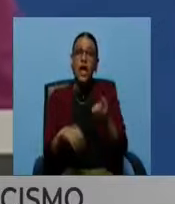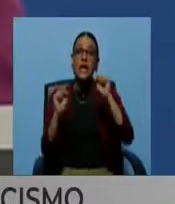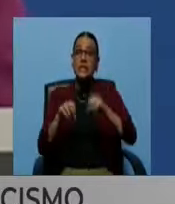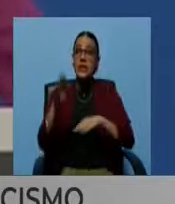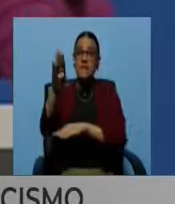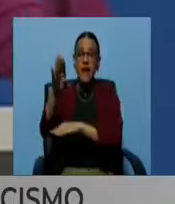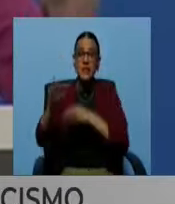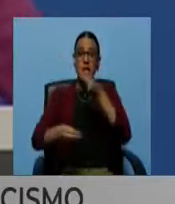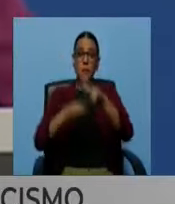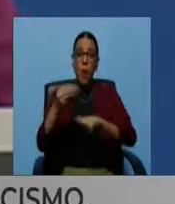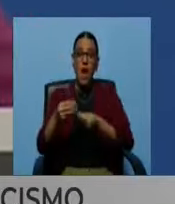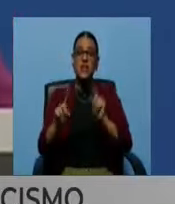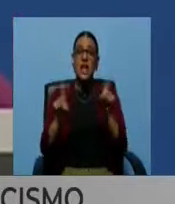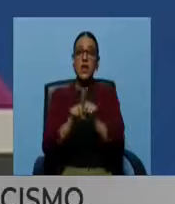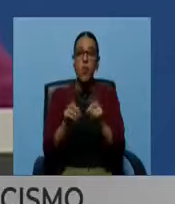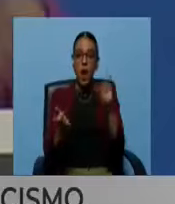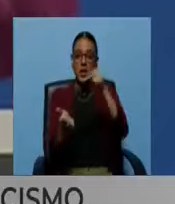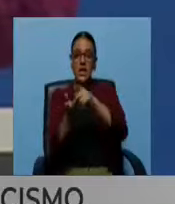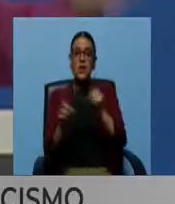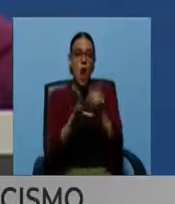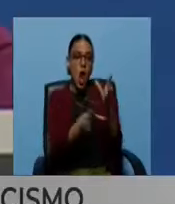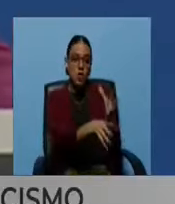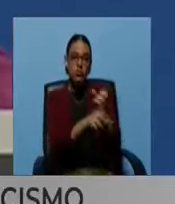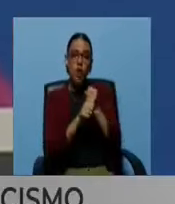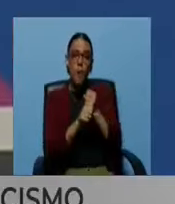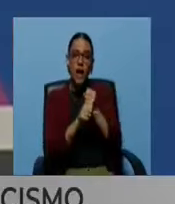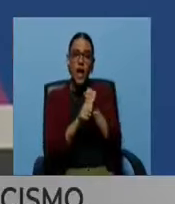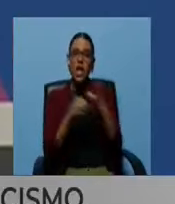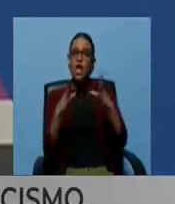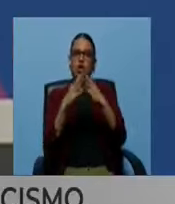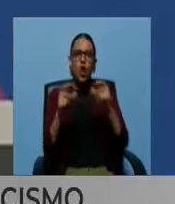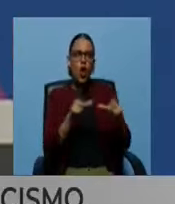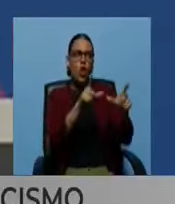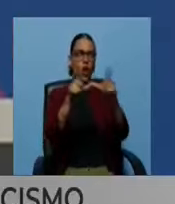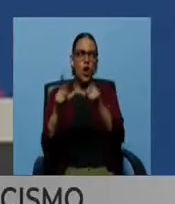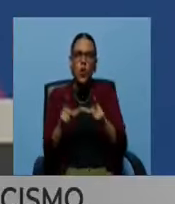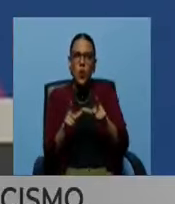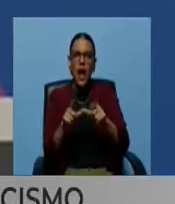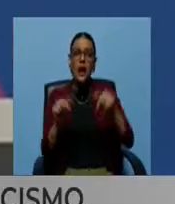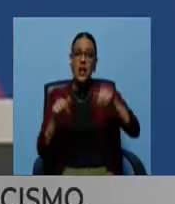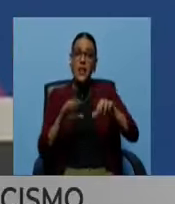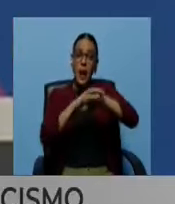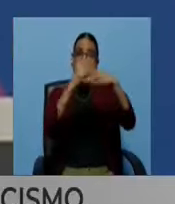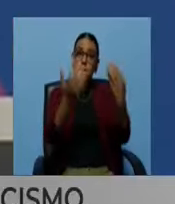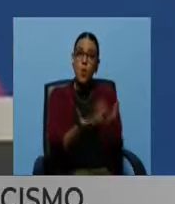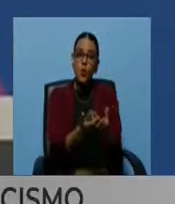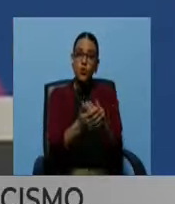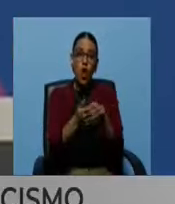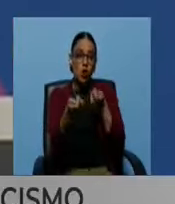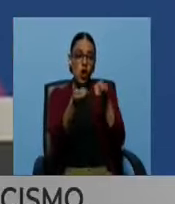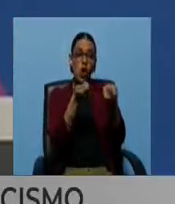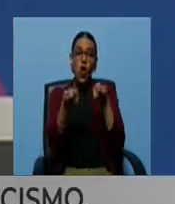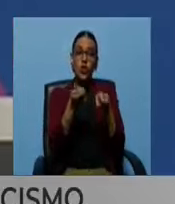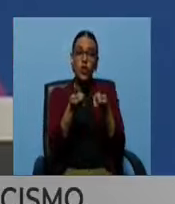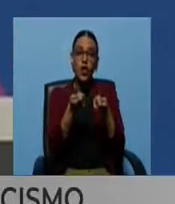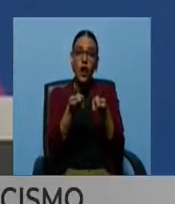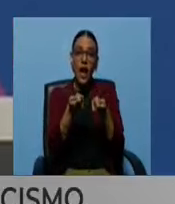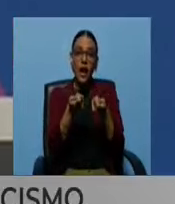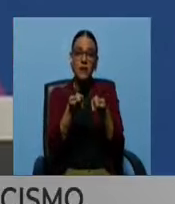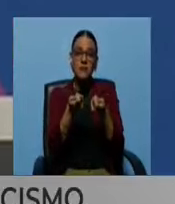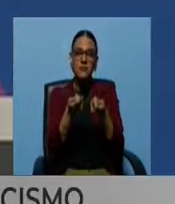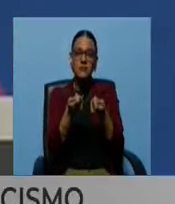fascismo llegara a tomar todos los espacios de este planeta, no